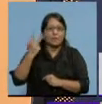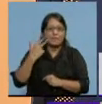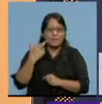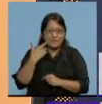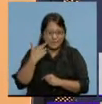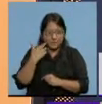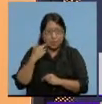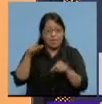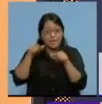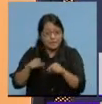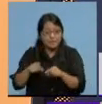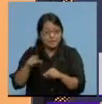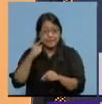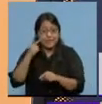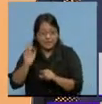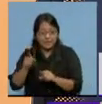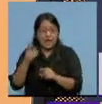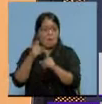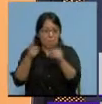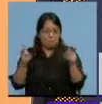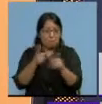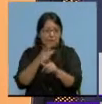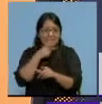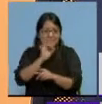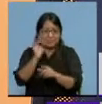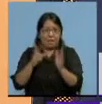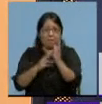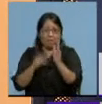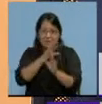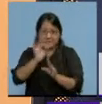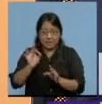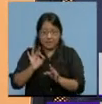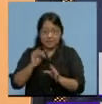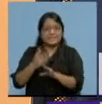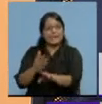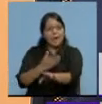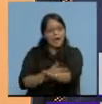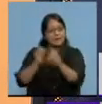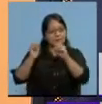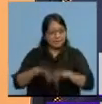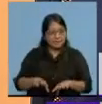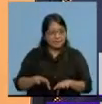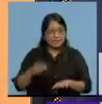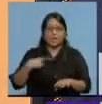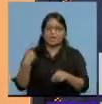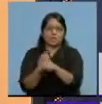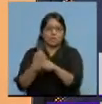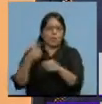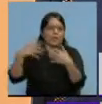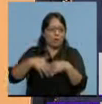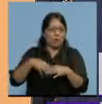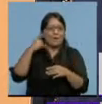posibilidad de incorporarse sin ningún problema. Por otro lado, hay ofertas educativas que ya han comenzado con el ciclo lectivo en las que no se van a poder incorporar, por